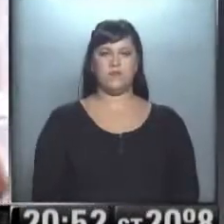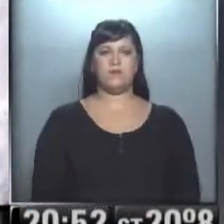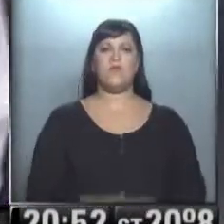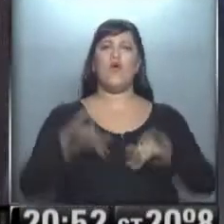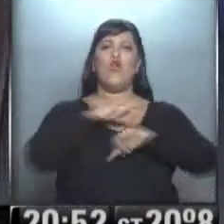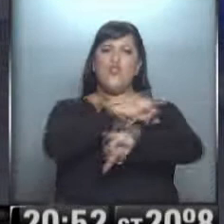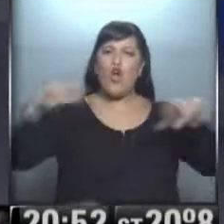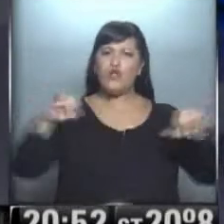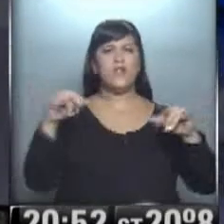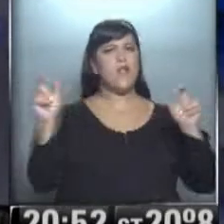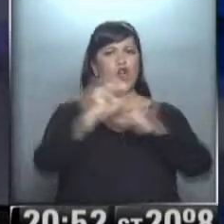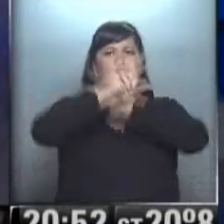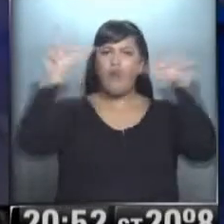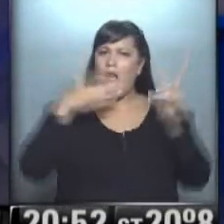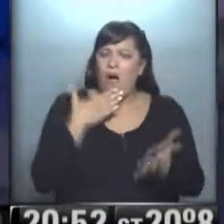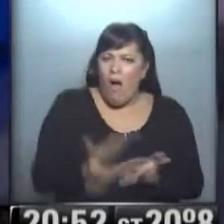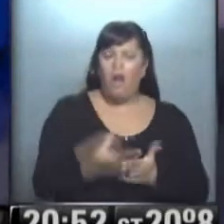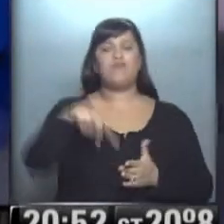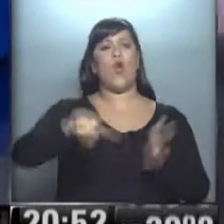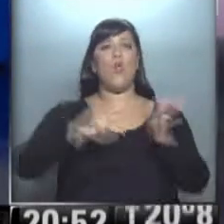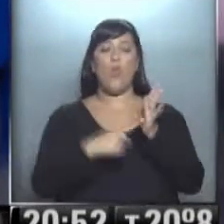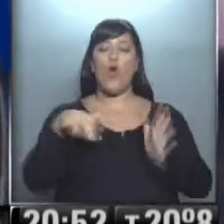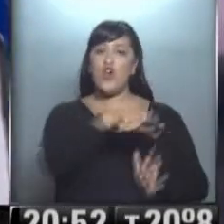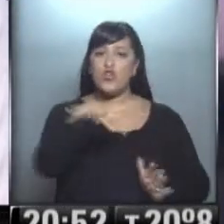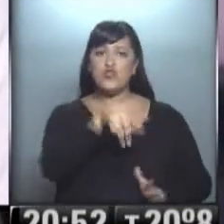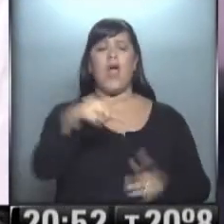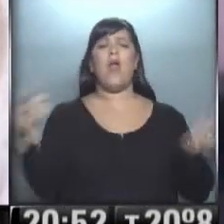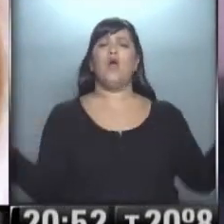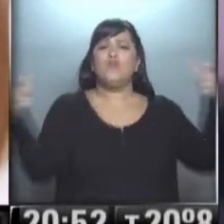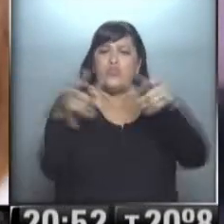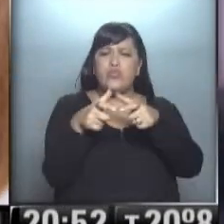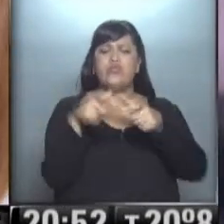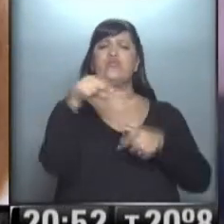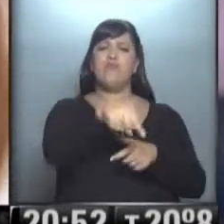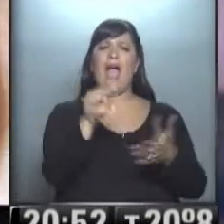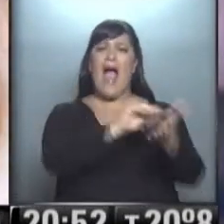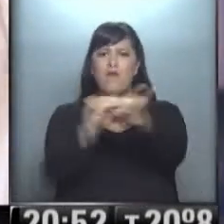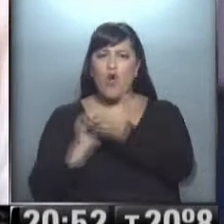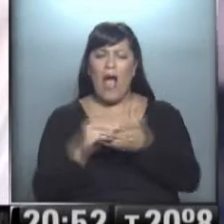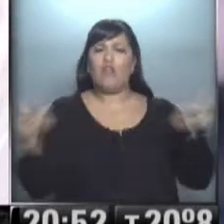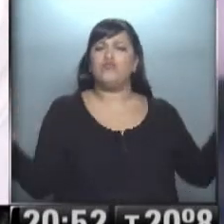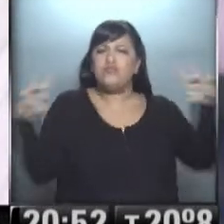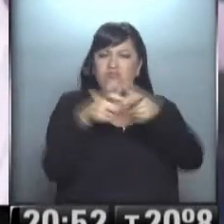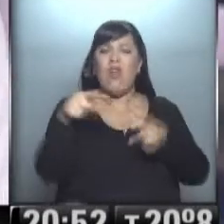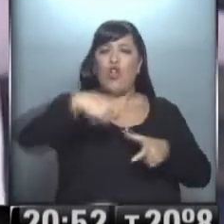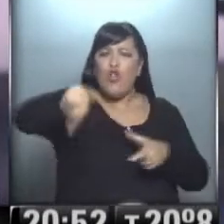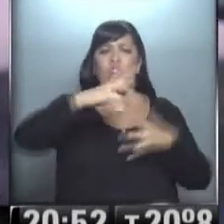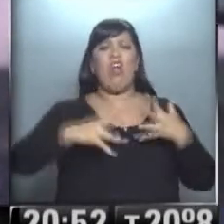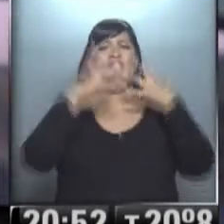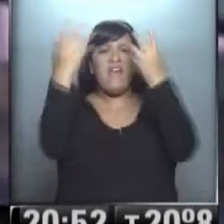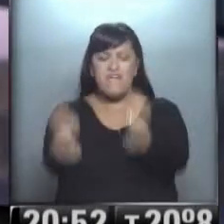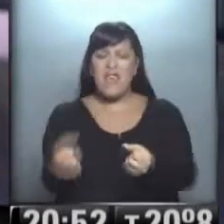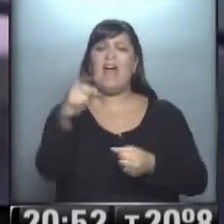noticia francamente sorprendente. Saben ustedes que en la ciudad de Buenos Aires se reunió un foro de abogados que está defendiendo la aplicación de